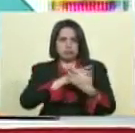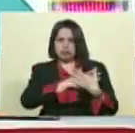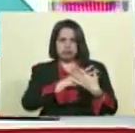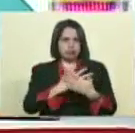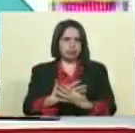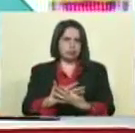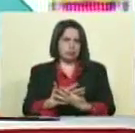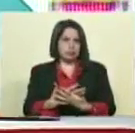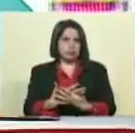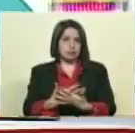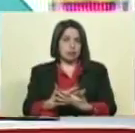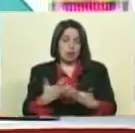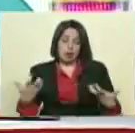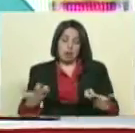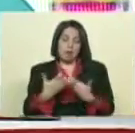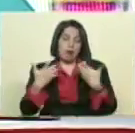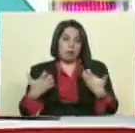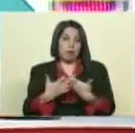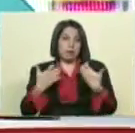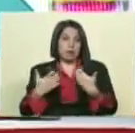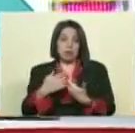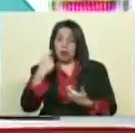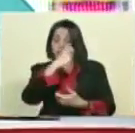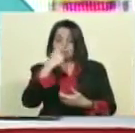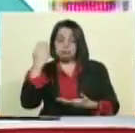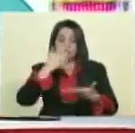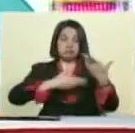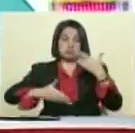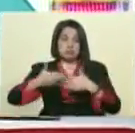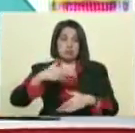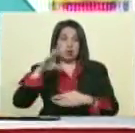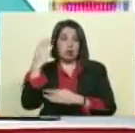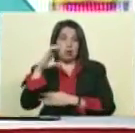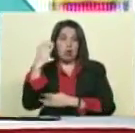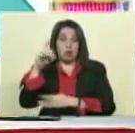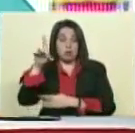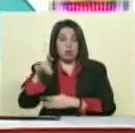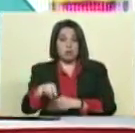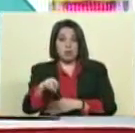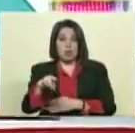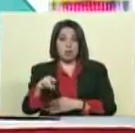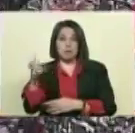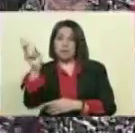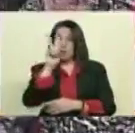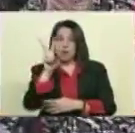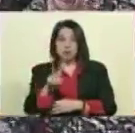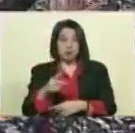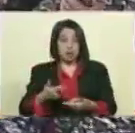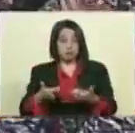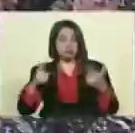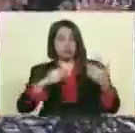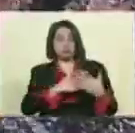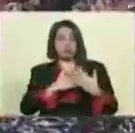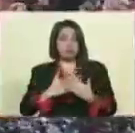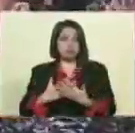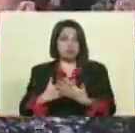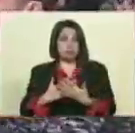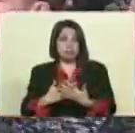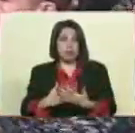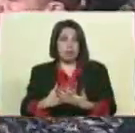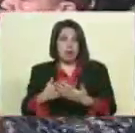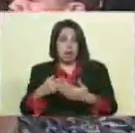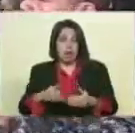órdenes para combatir el narcotráfico en Colombia también. Venezuela está a la orden con su ejército